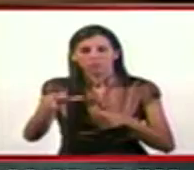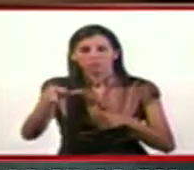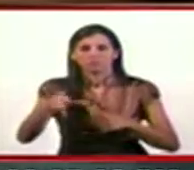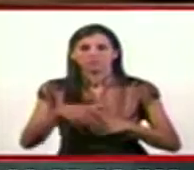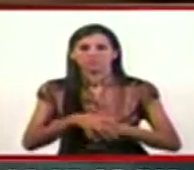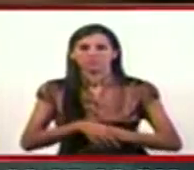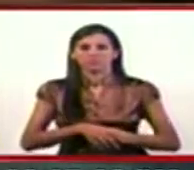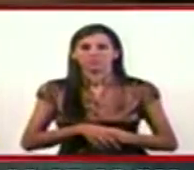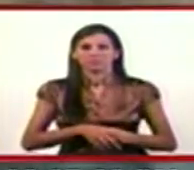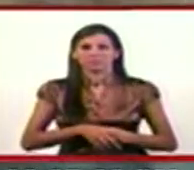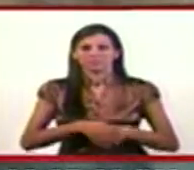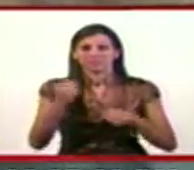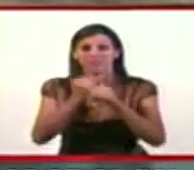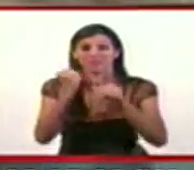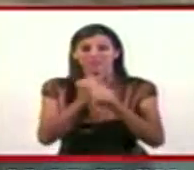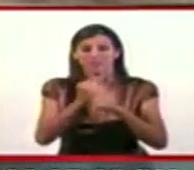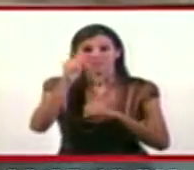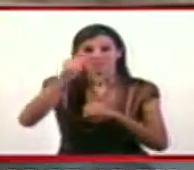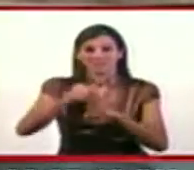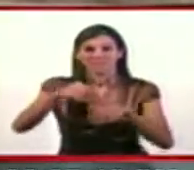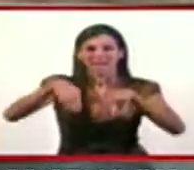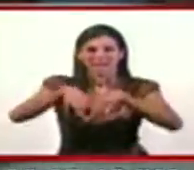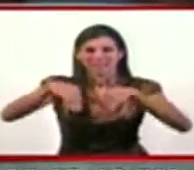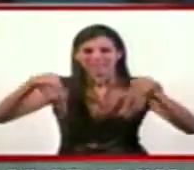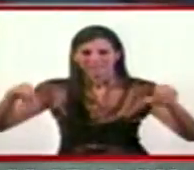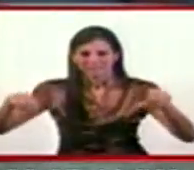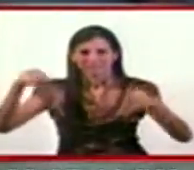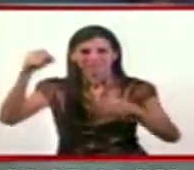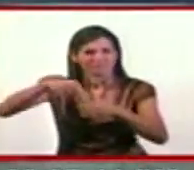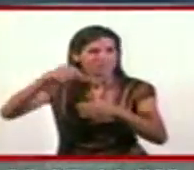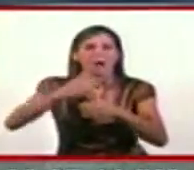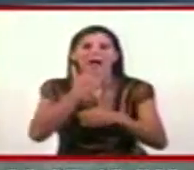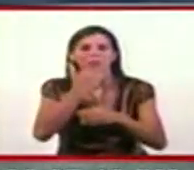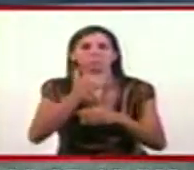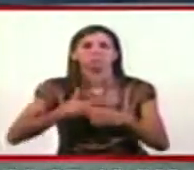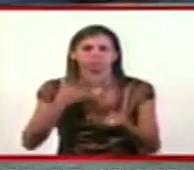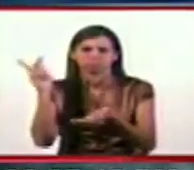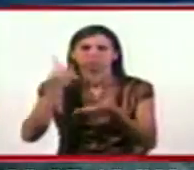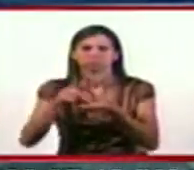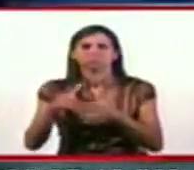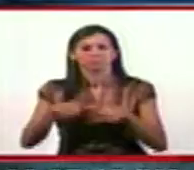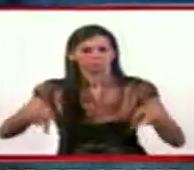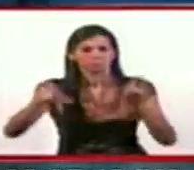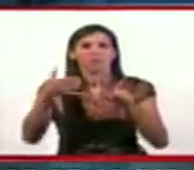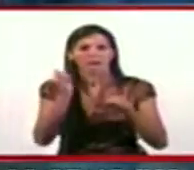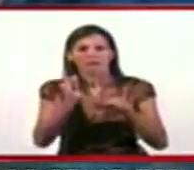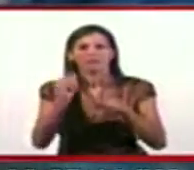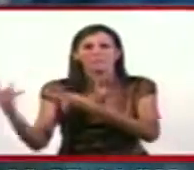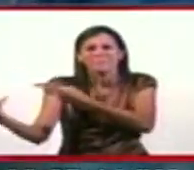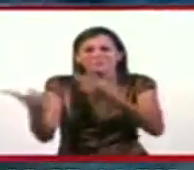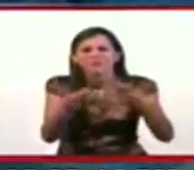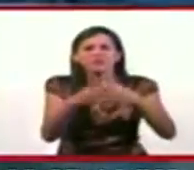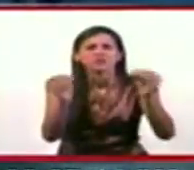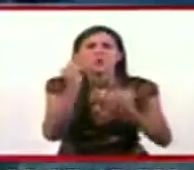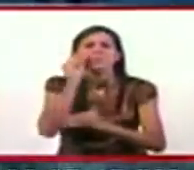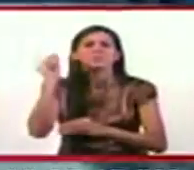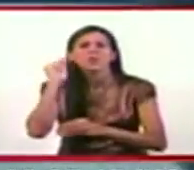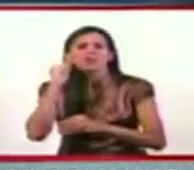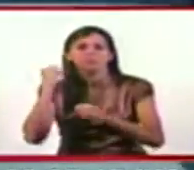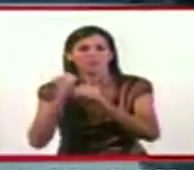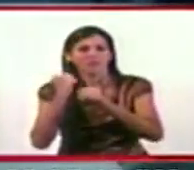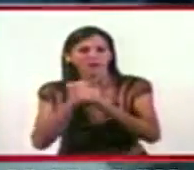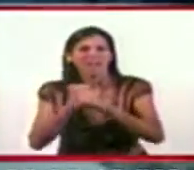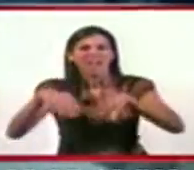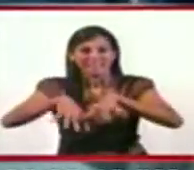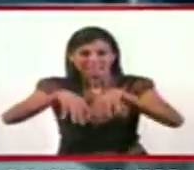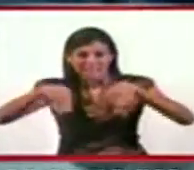el campesinado nacional, bueno, va a tener ahora un espacio donde participar. La invitación es a todos los productores a incorporarse en